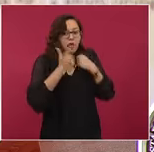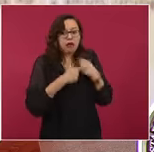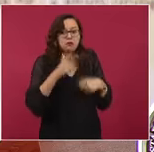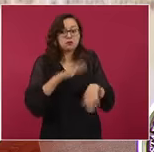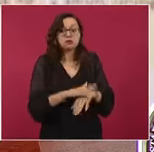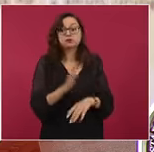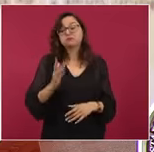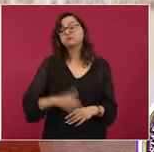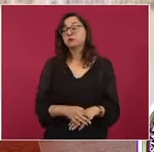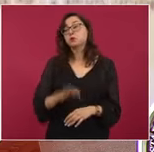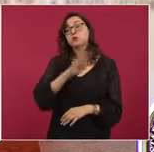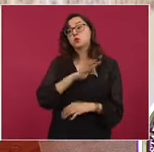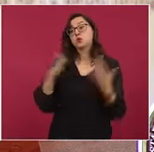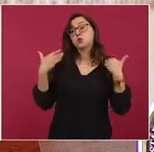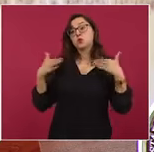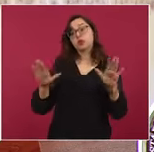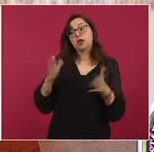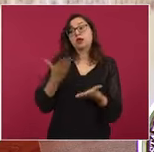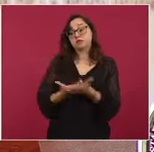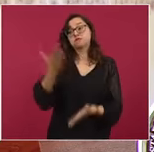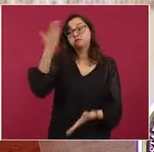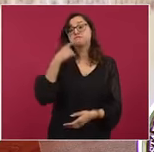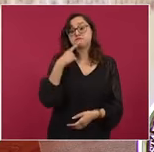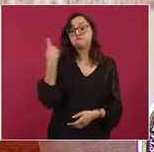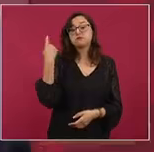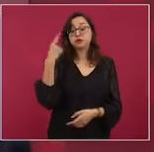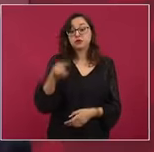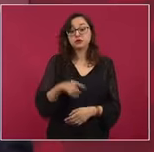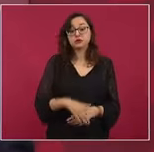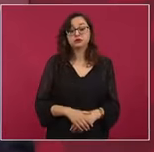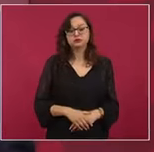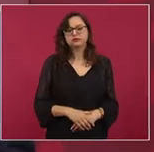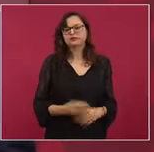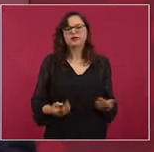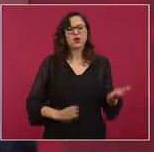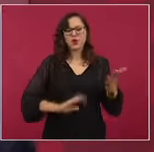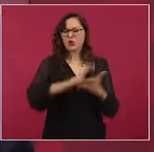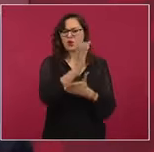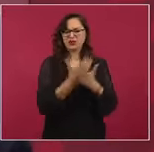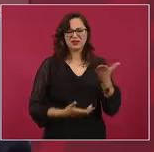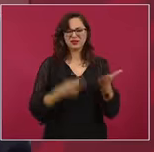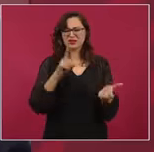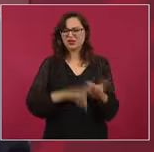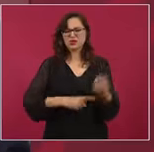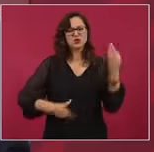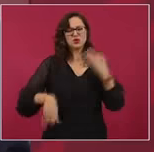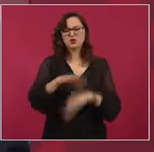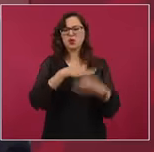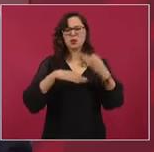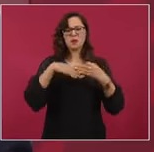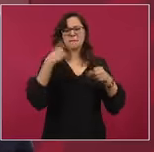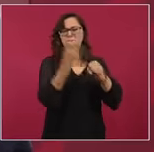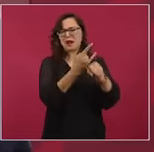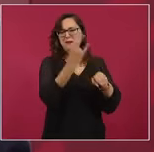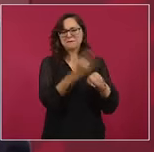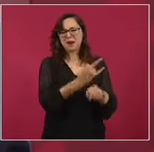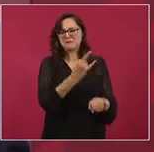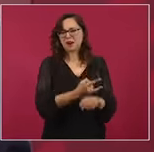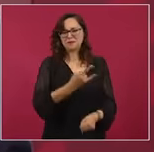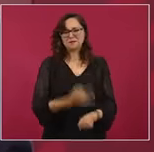los procedimientos legales, porque hay incumplimiento en todos los casos, seguro, de los